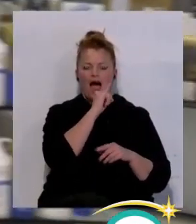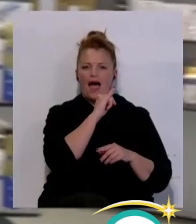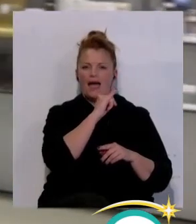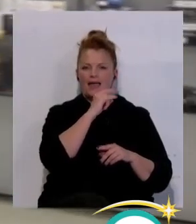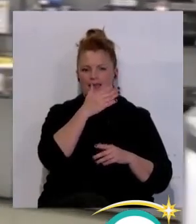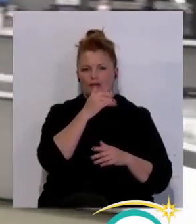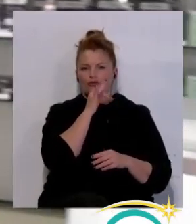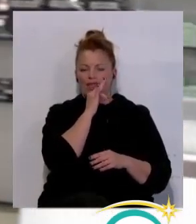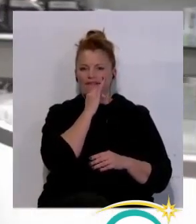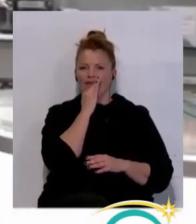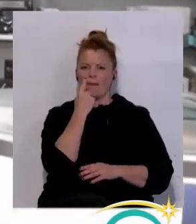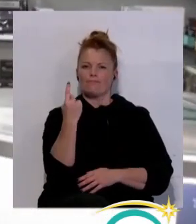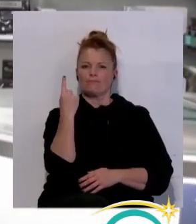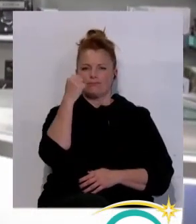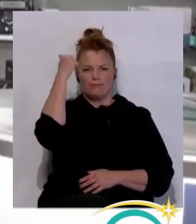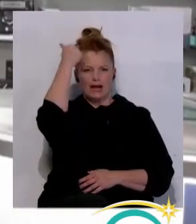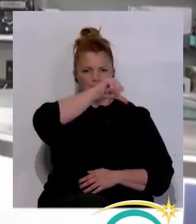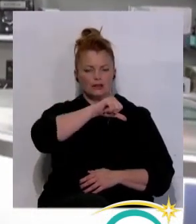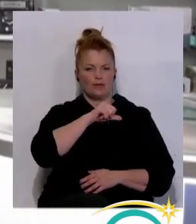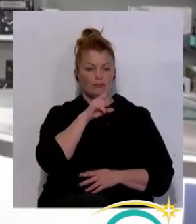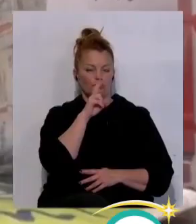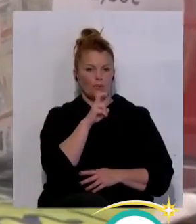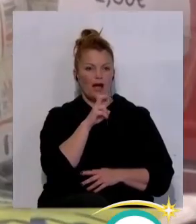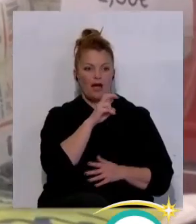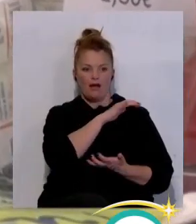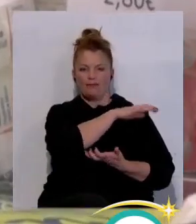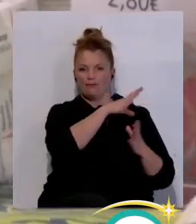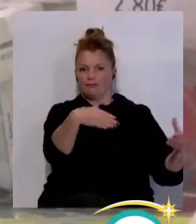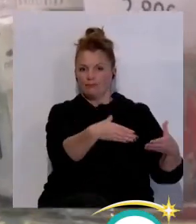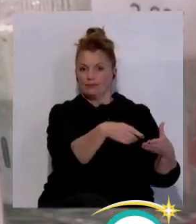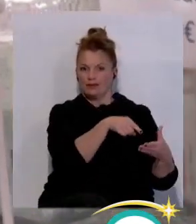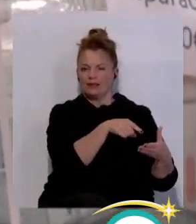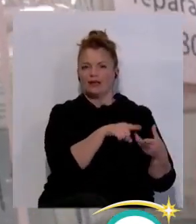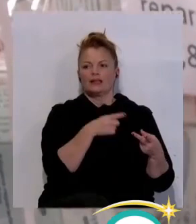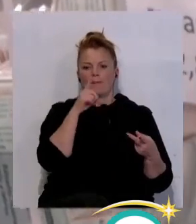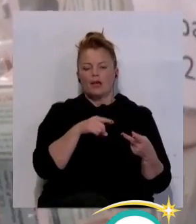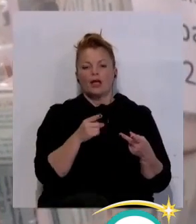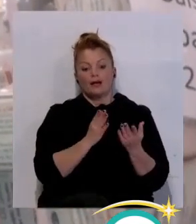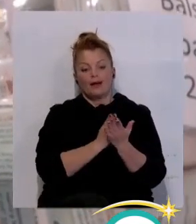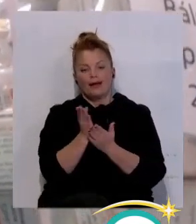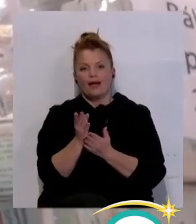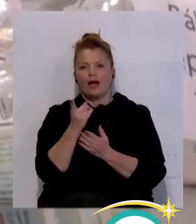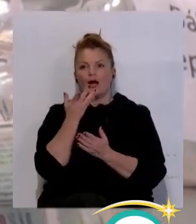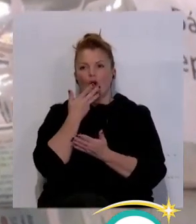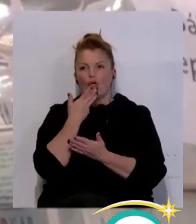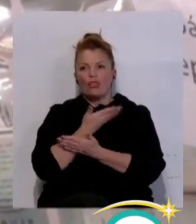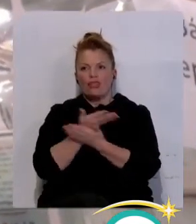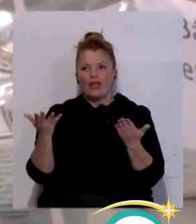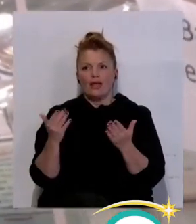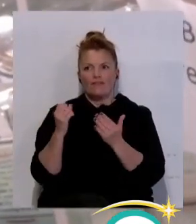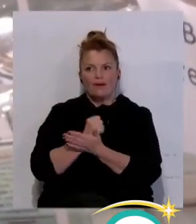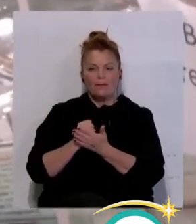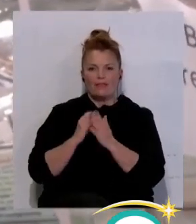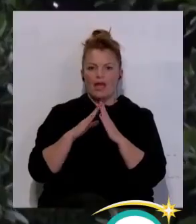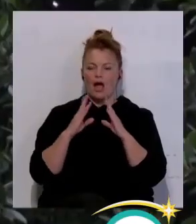continúa representando el maltrato por cuestión de género. Y por otro lado, se da a conocer a la farmacia como refugio para